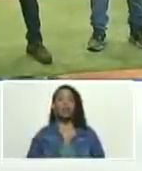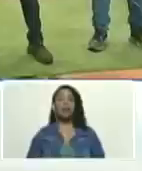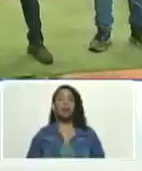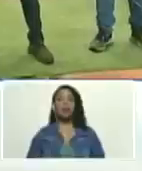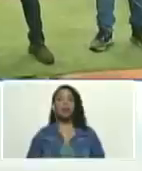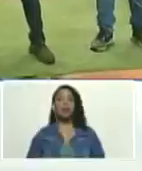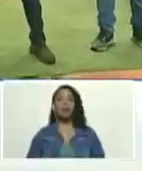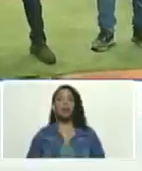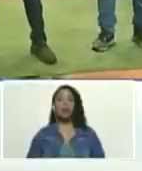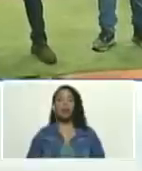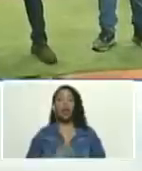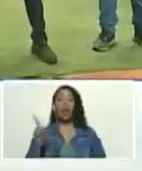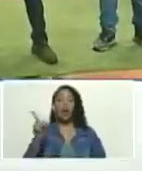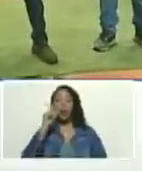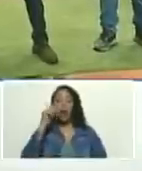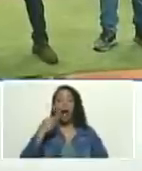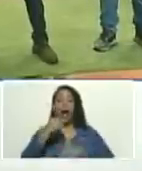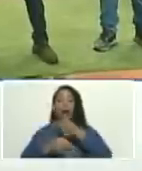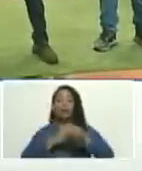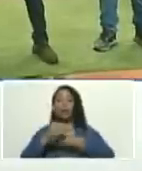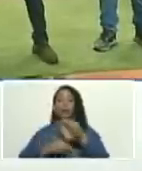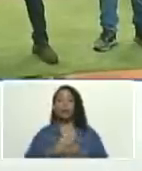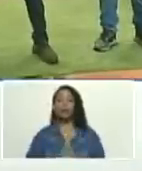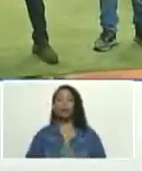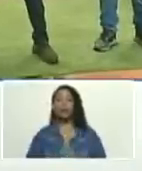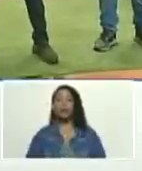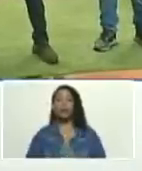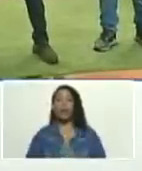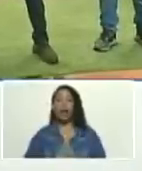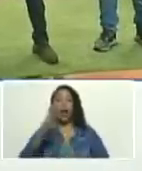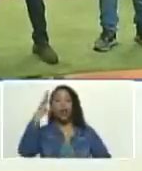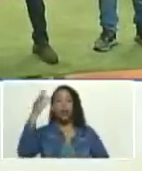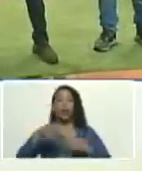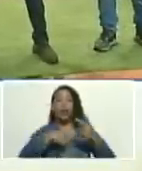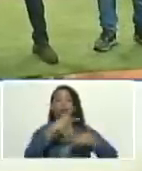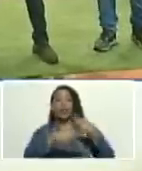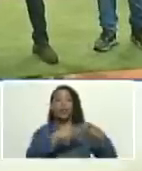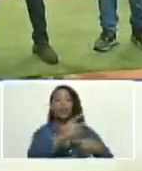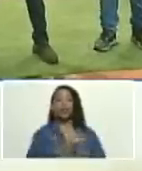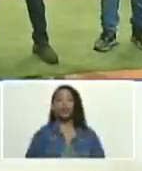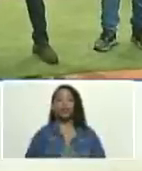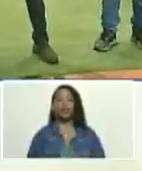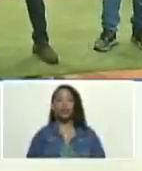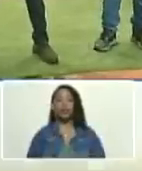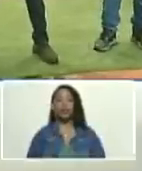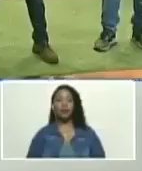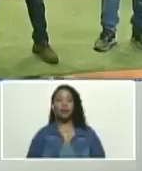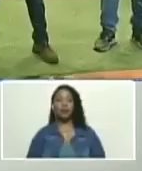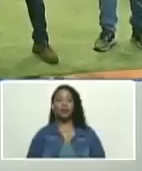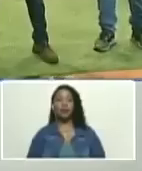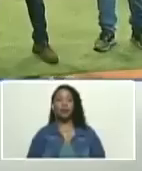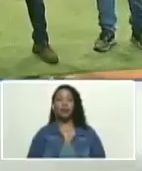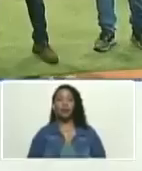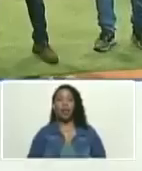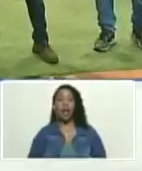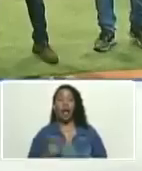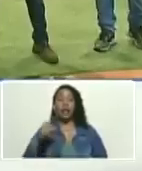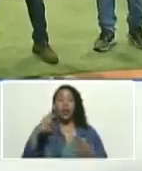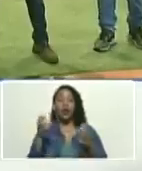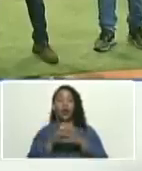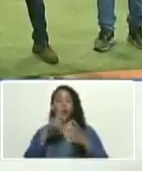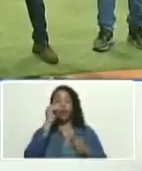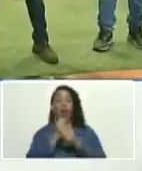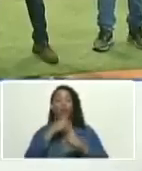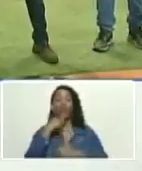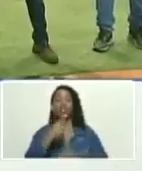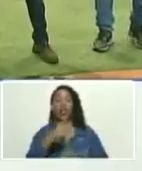Allá está Ronald Ramos Hurtado, vocero de los consejos productivos de Alcaza. Allá está Alberto Hurtado,